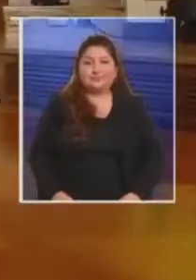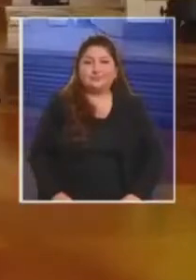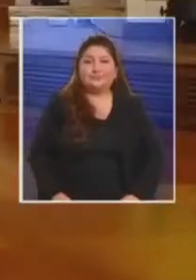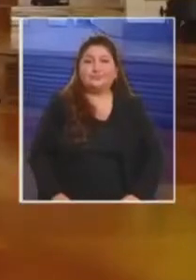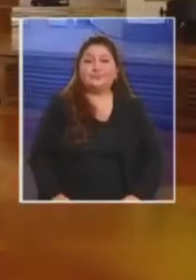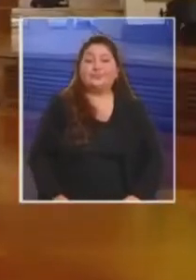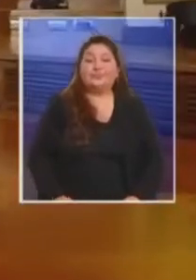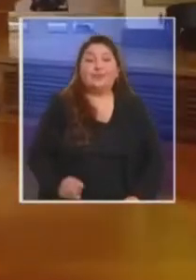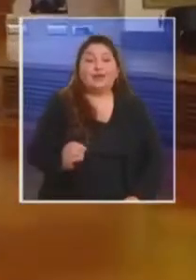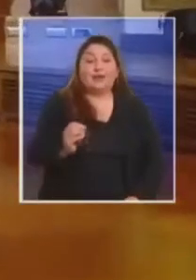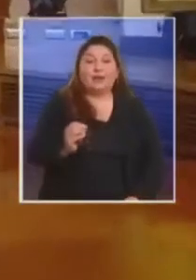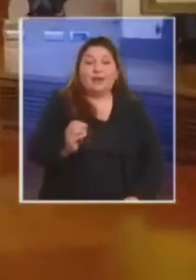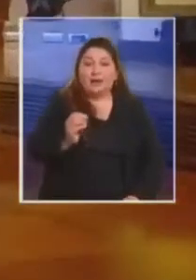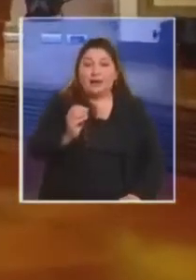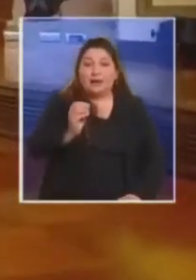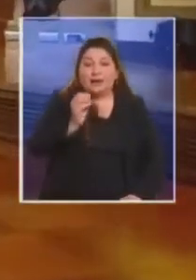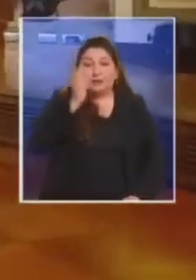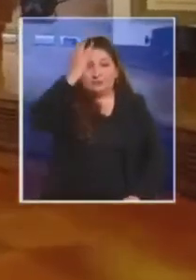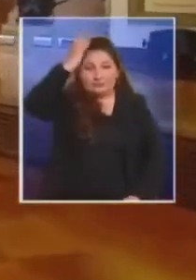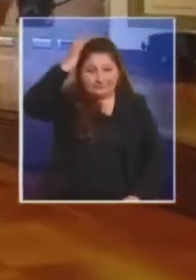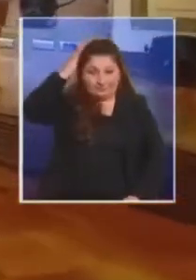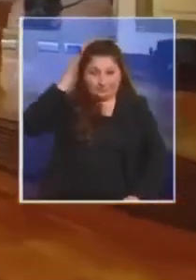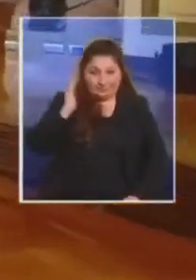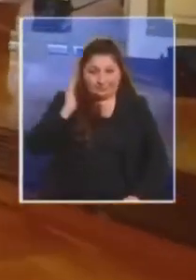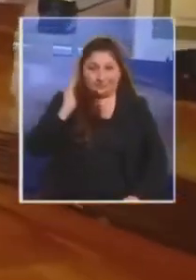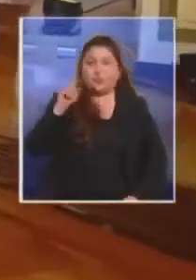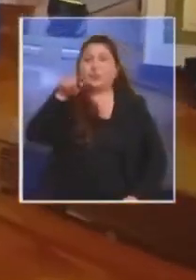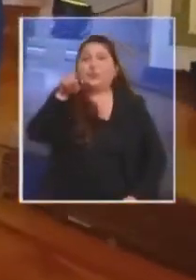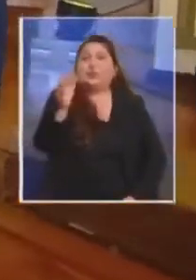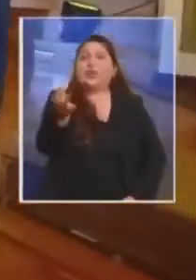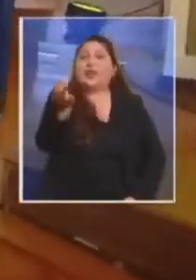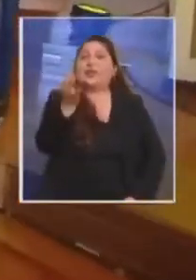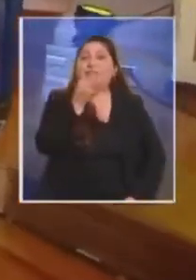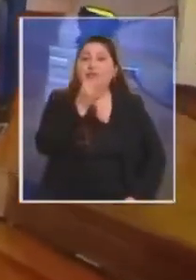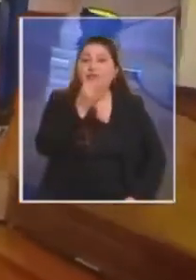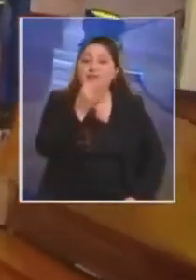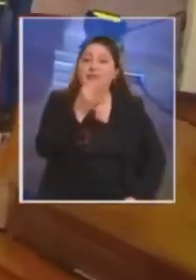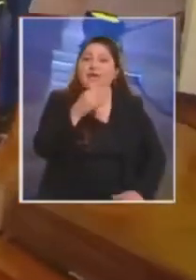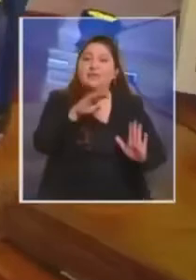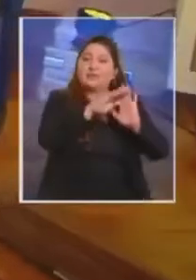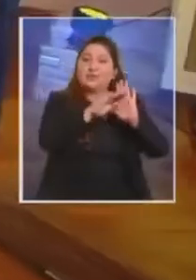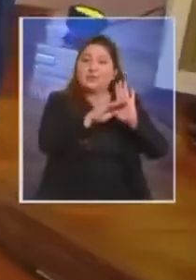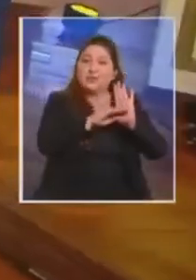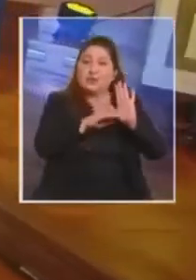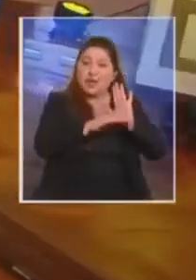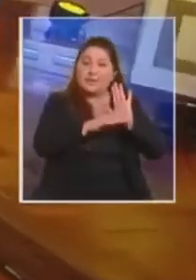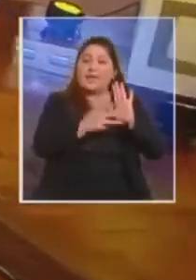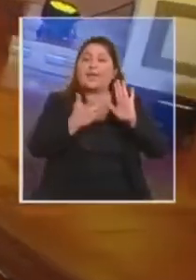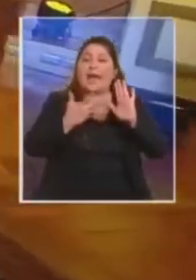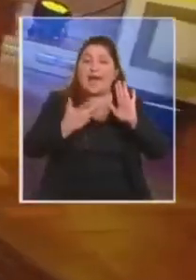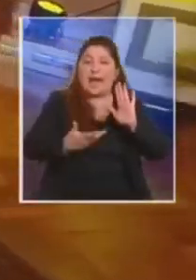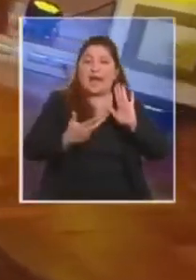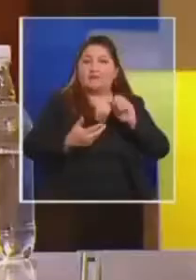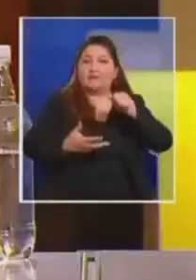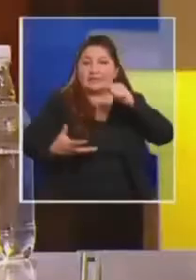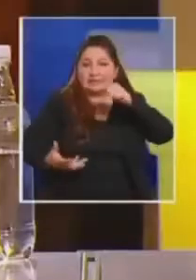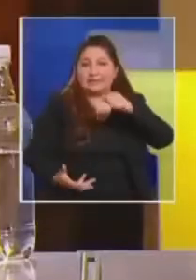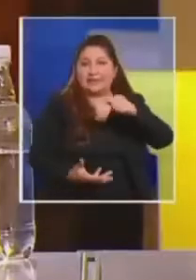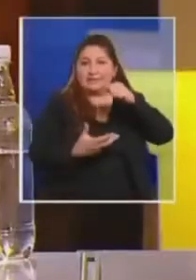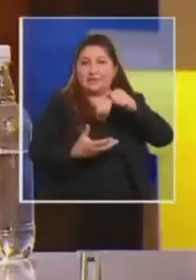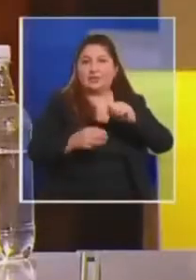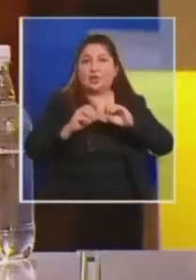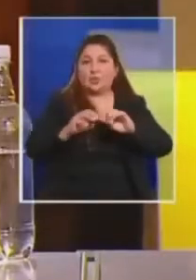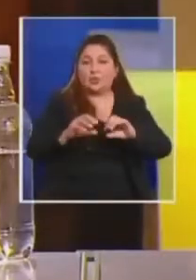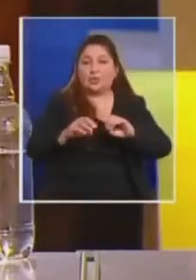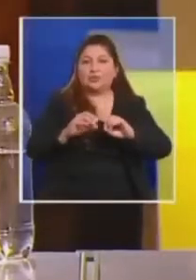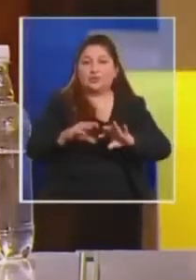Marco Enrique Opinami, usted ha dicho en su programa que va a haber financiamiento del Estado para la educación, que sean salas